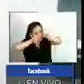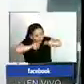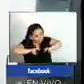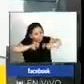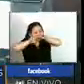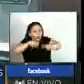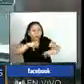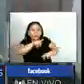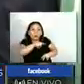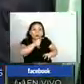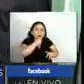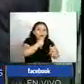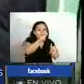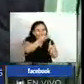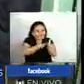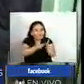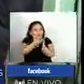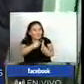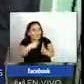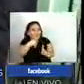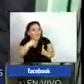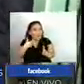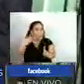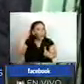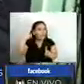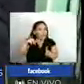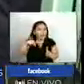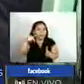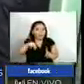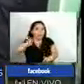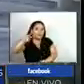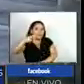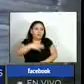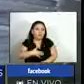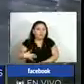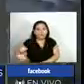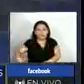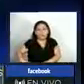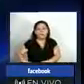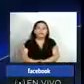por sospechas del virus, incluyendo un expresidente de la República.